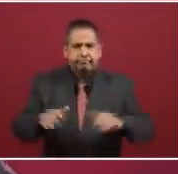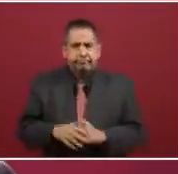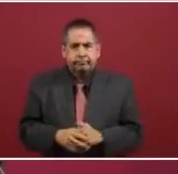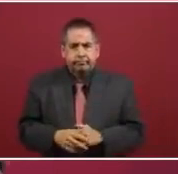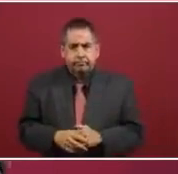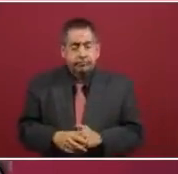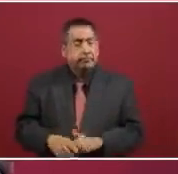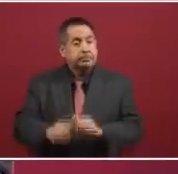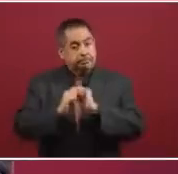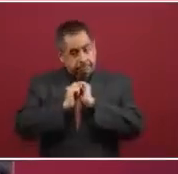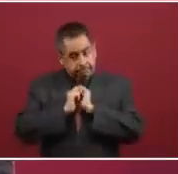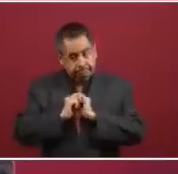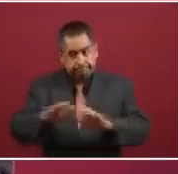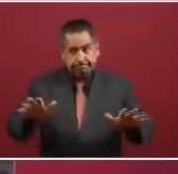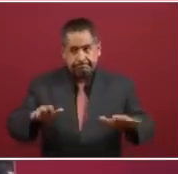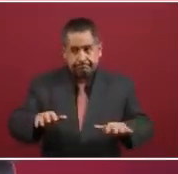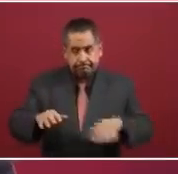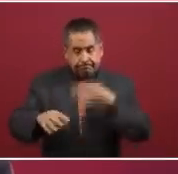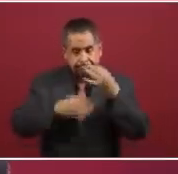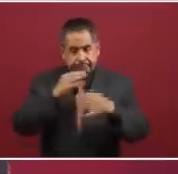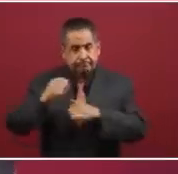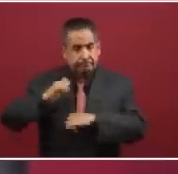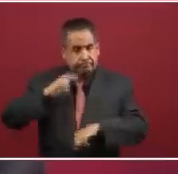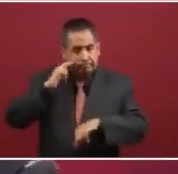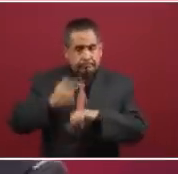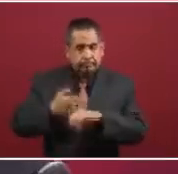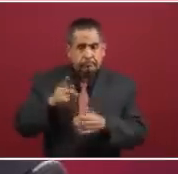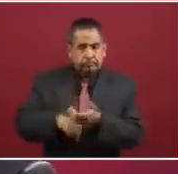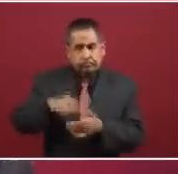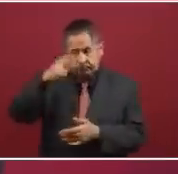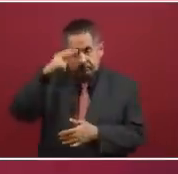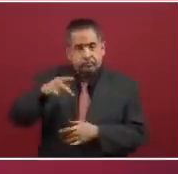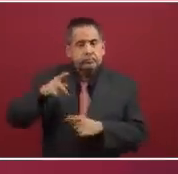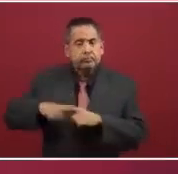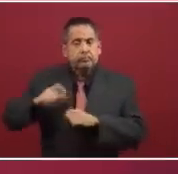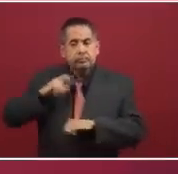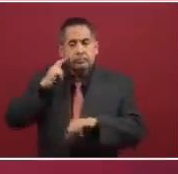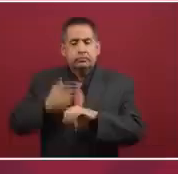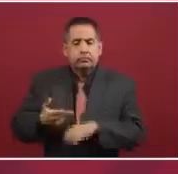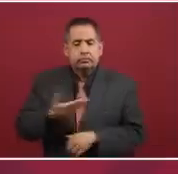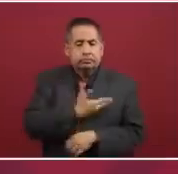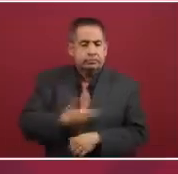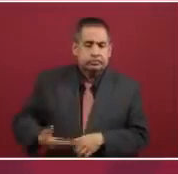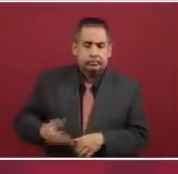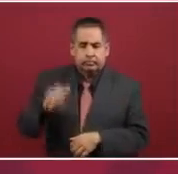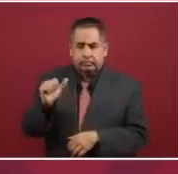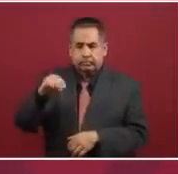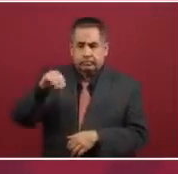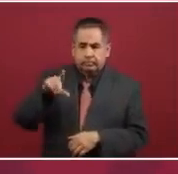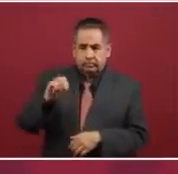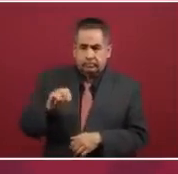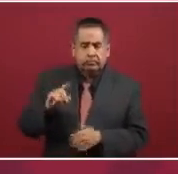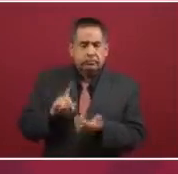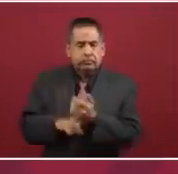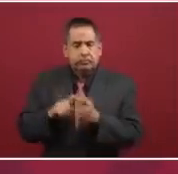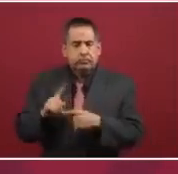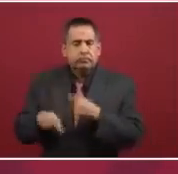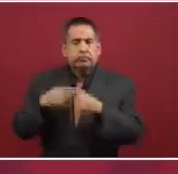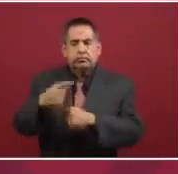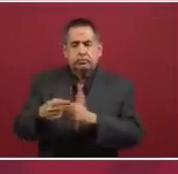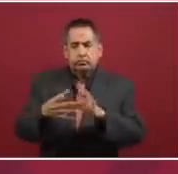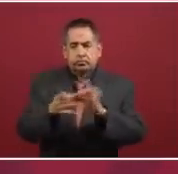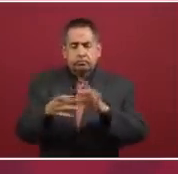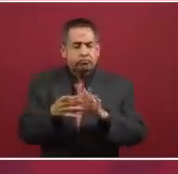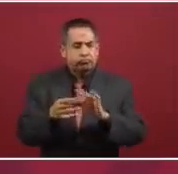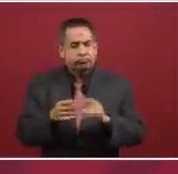Una vez hecha esta presentación que encabezará aquí en México el señor presidente López Obrador, vamos a